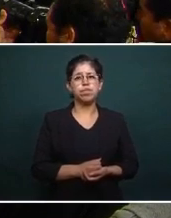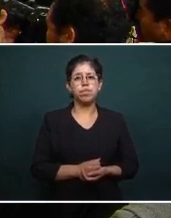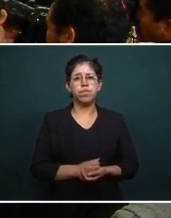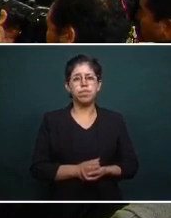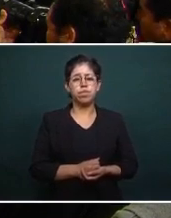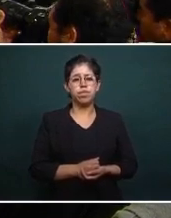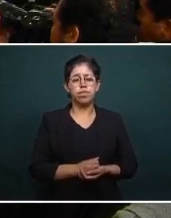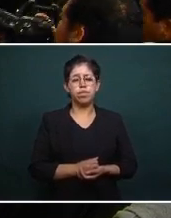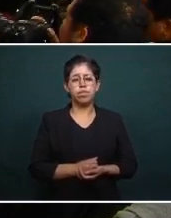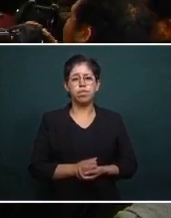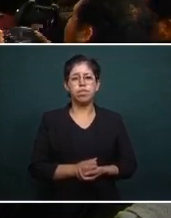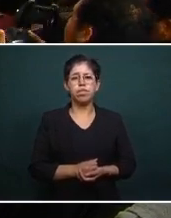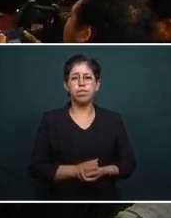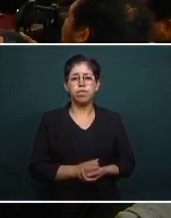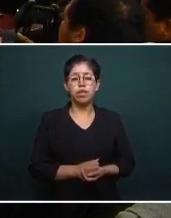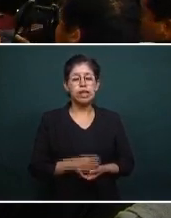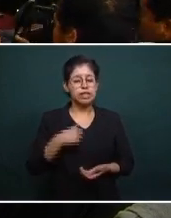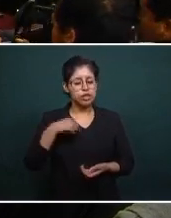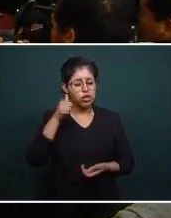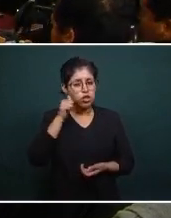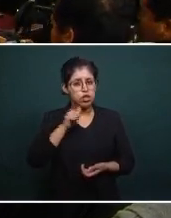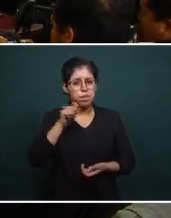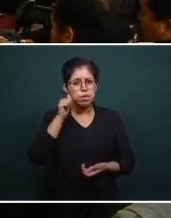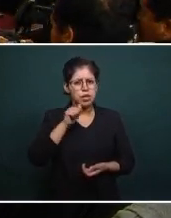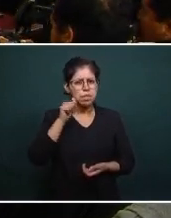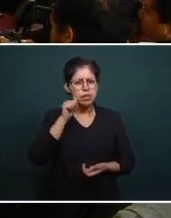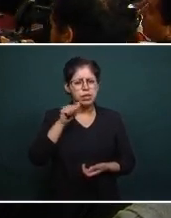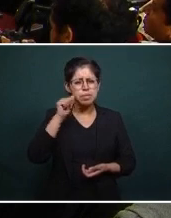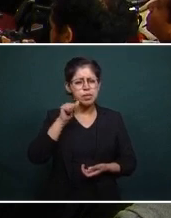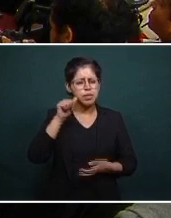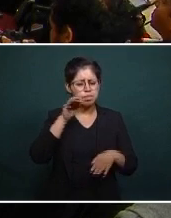Hemos estado siempre arriba.